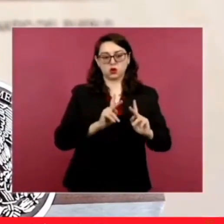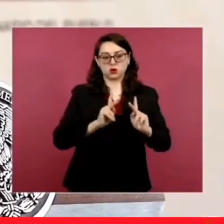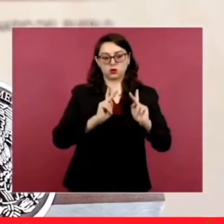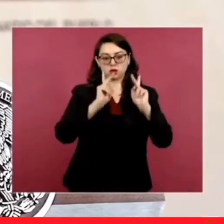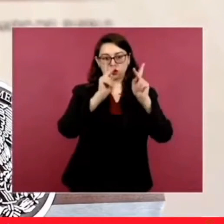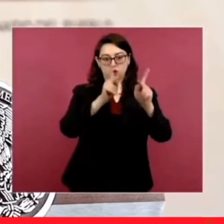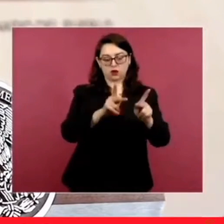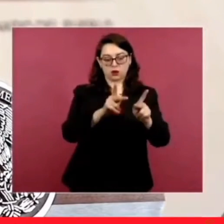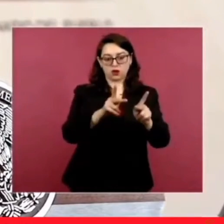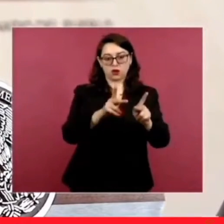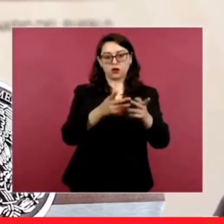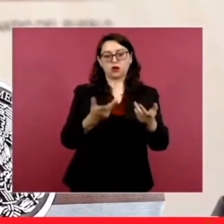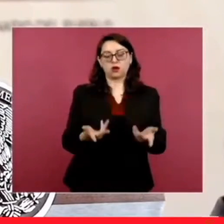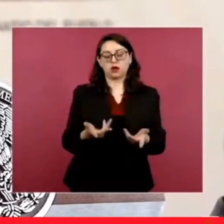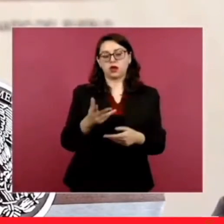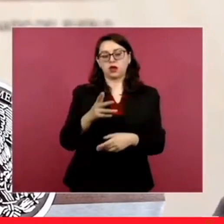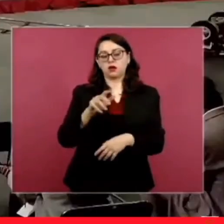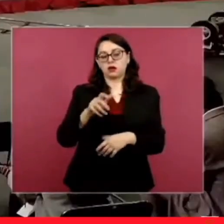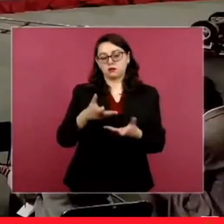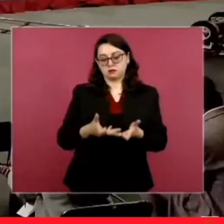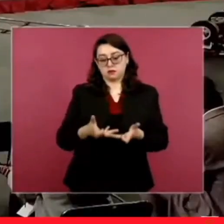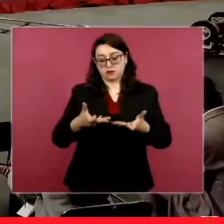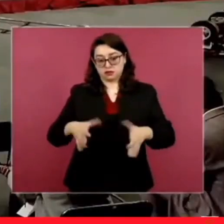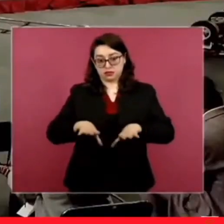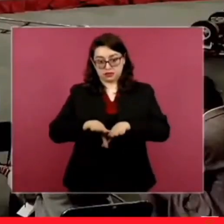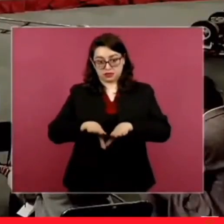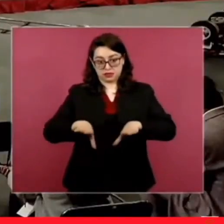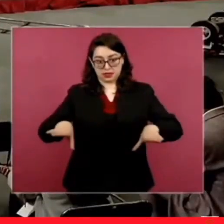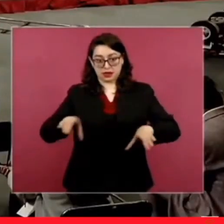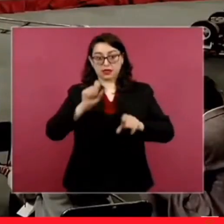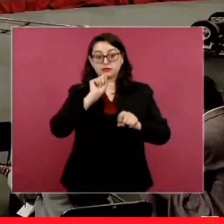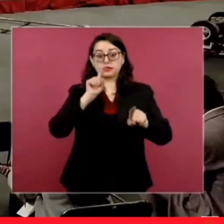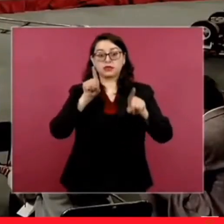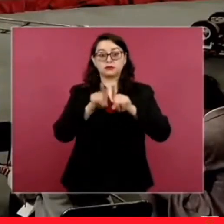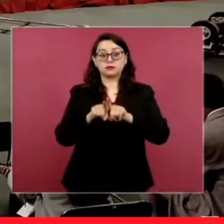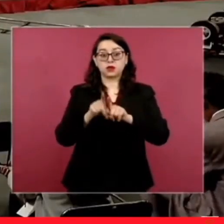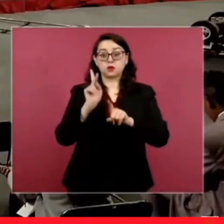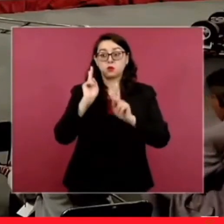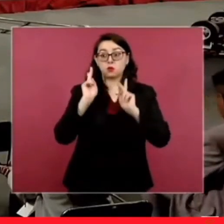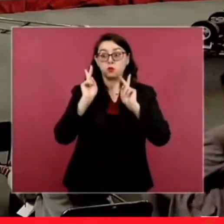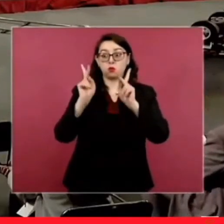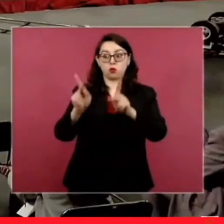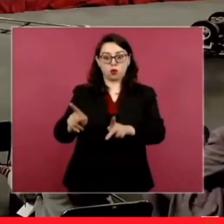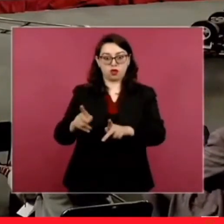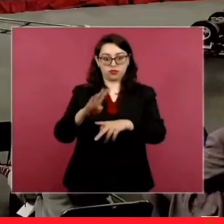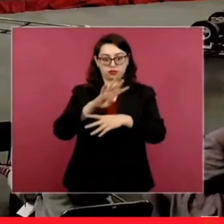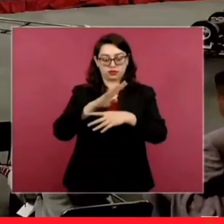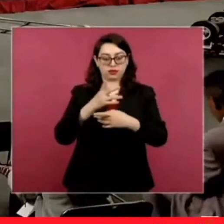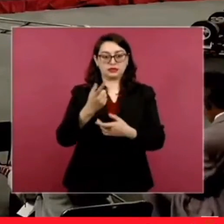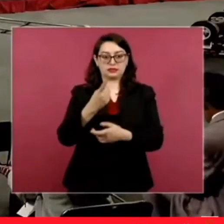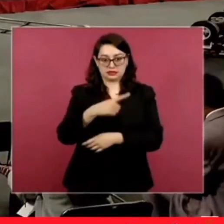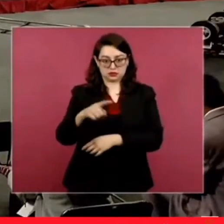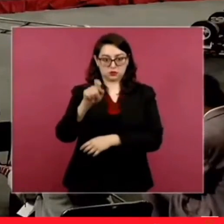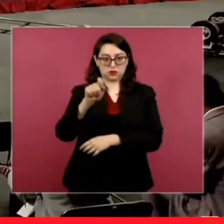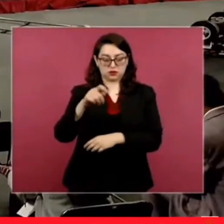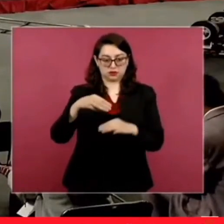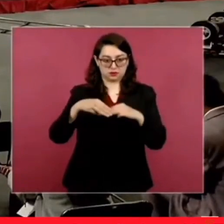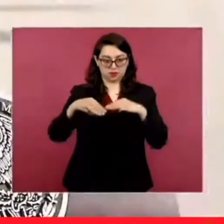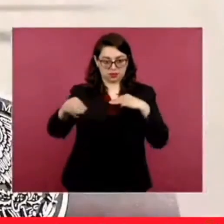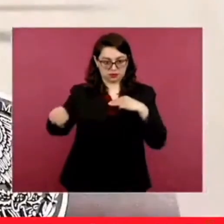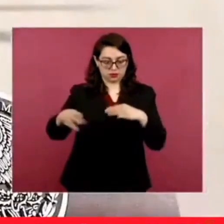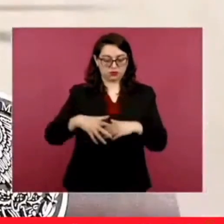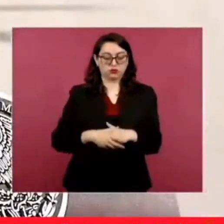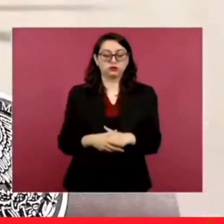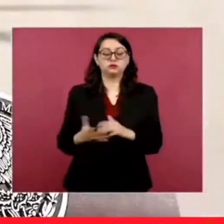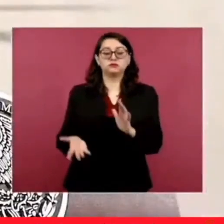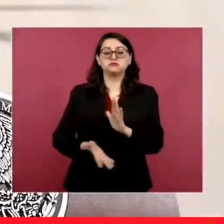8.3 kilómetros a terraplén sobre losa, como un puente atirantado de 300 metros, librando un claro de 120 metros. A la fecha